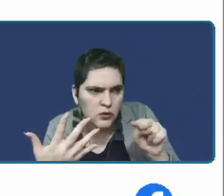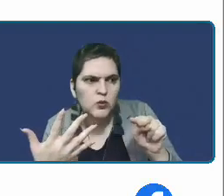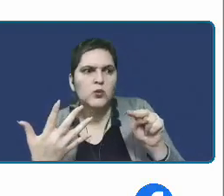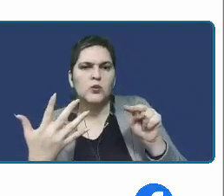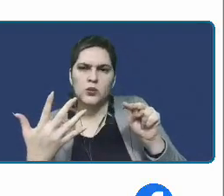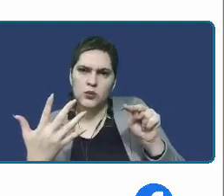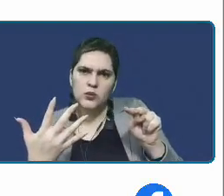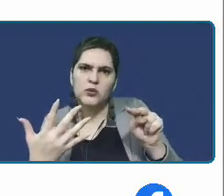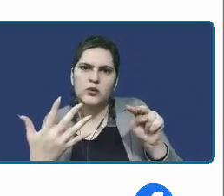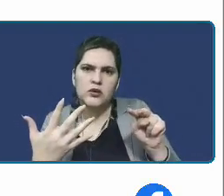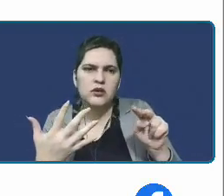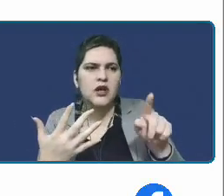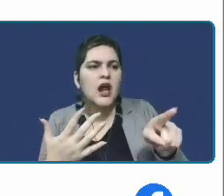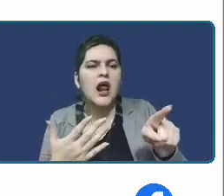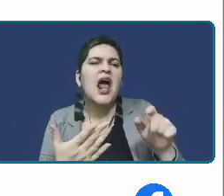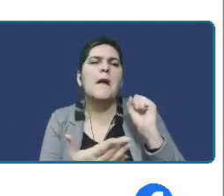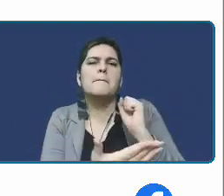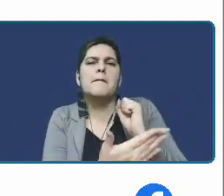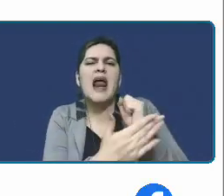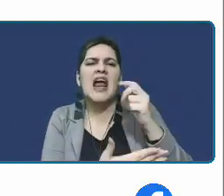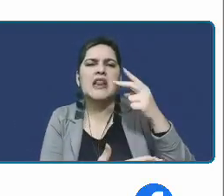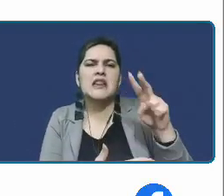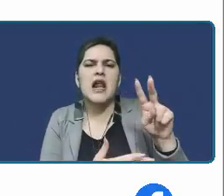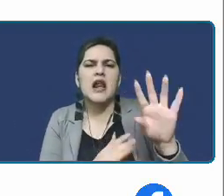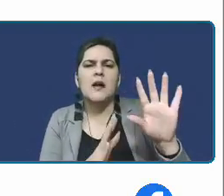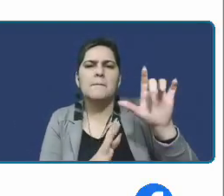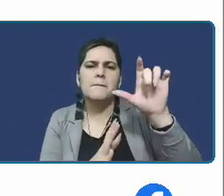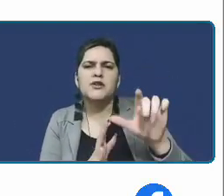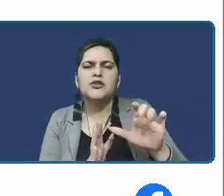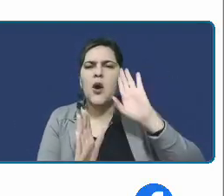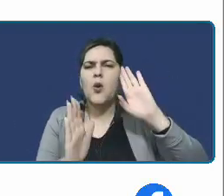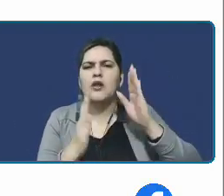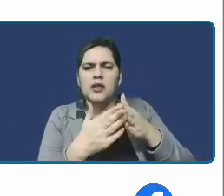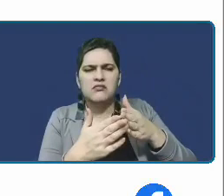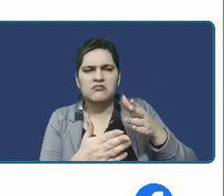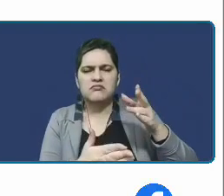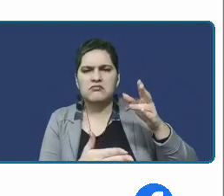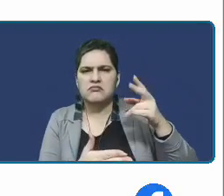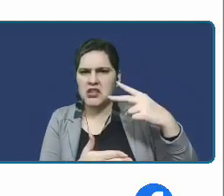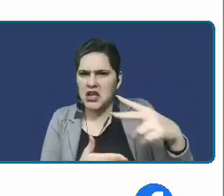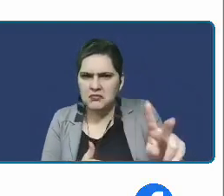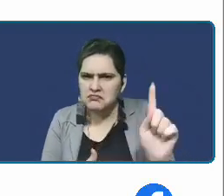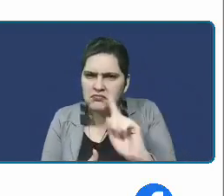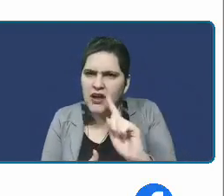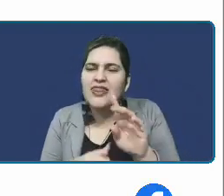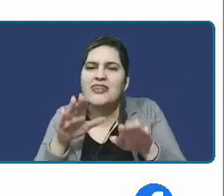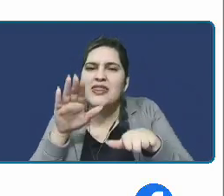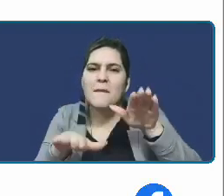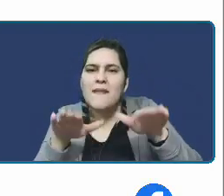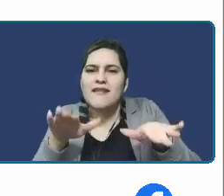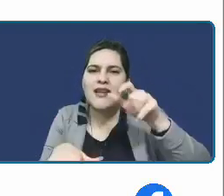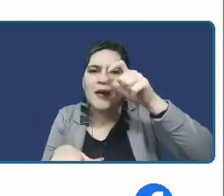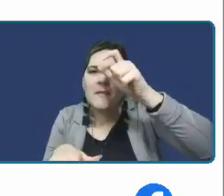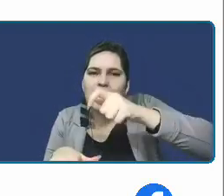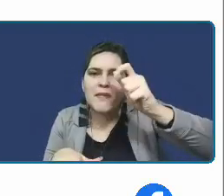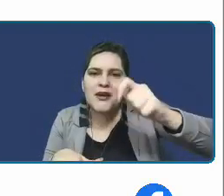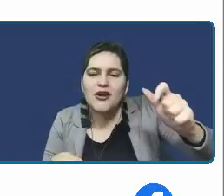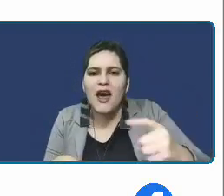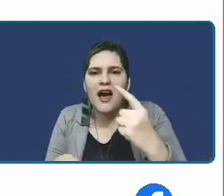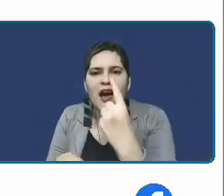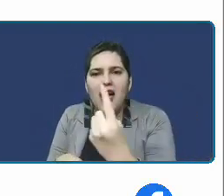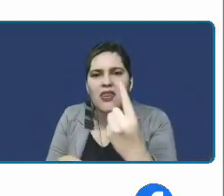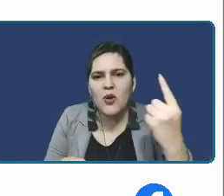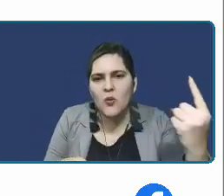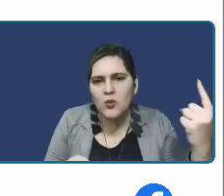un sello característico de autismo, sino que dependen de cada persona. Entonces, en un niño puede